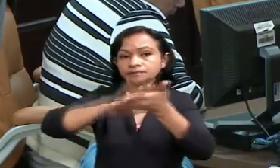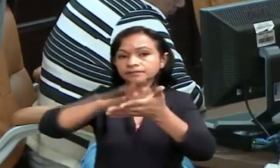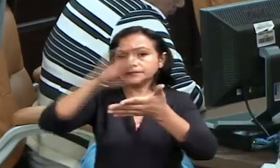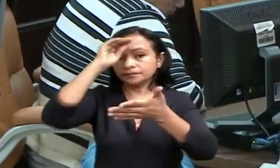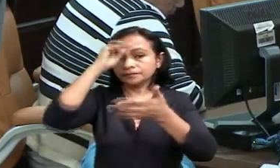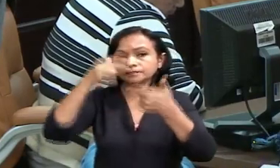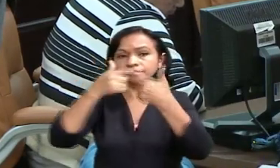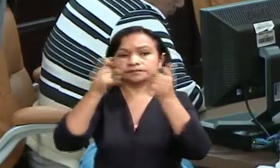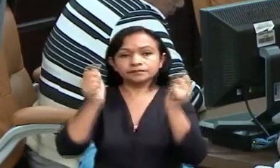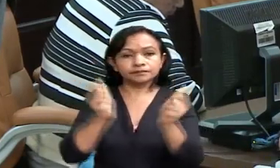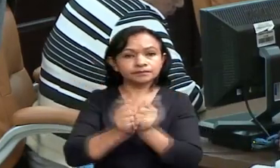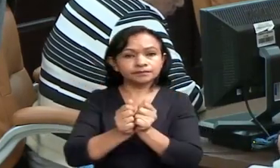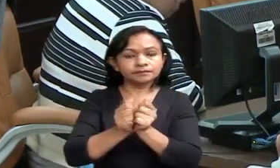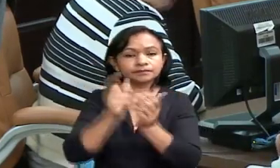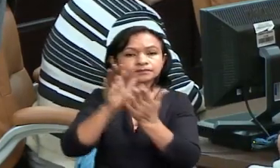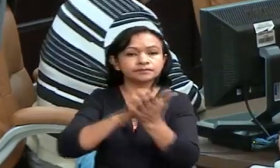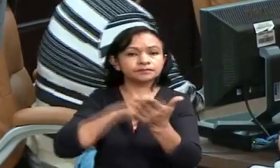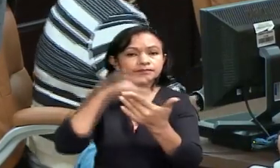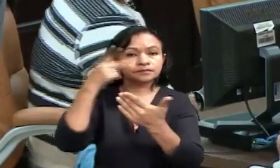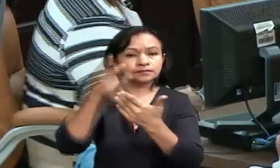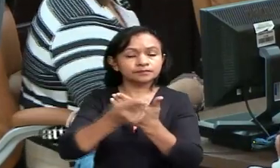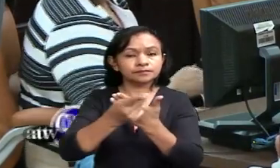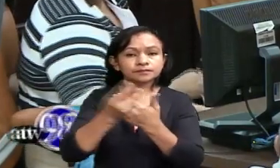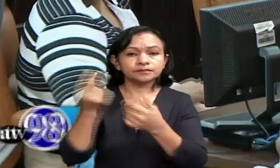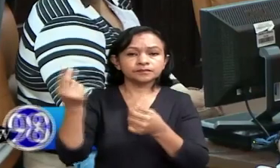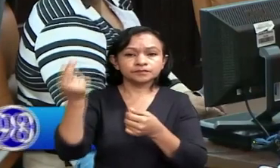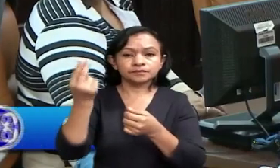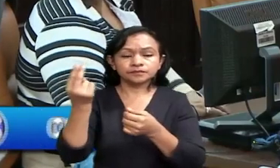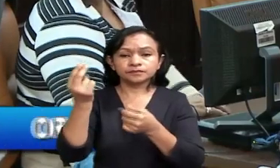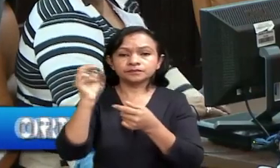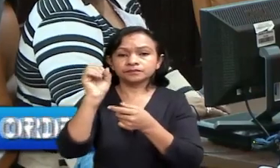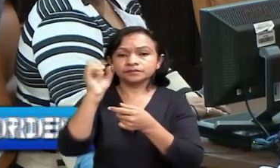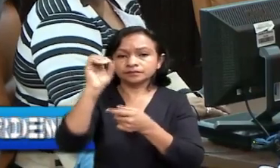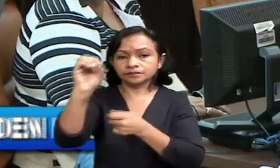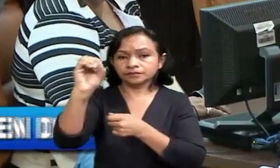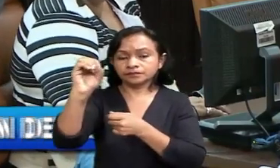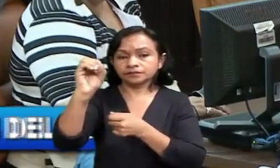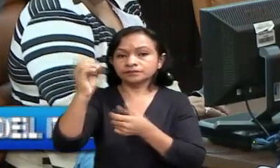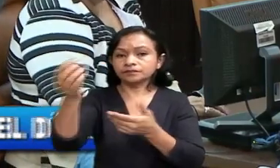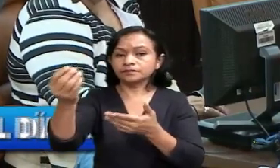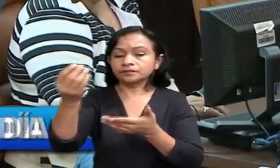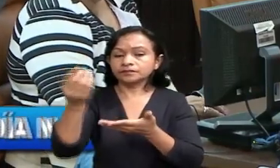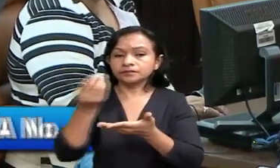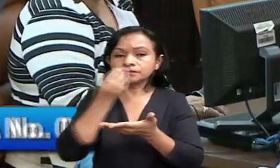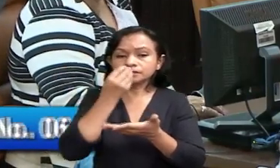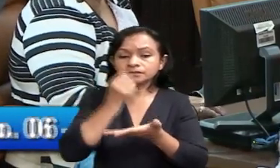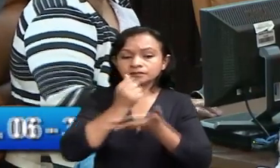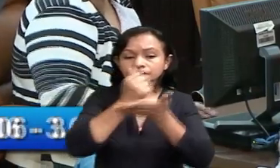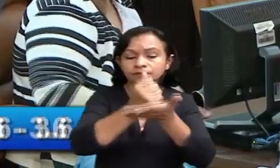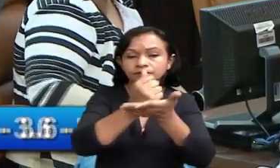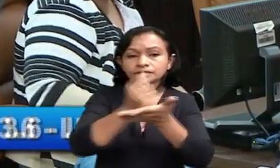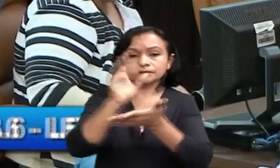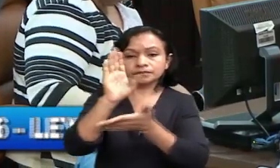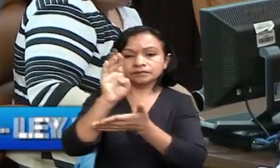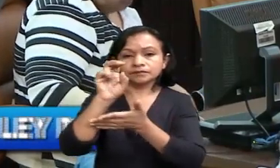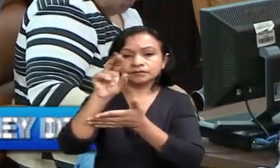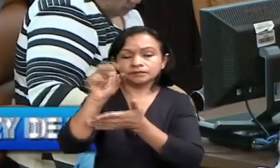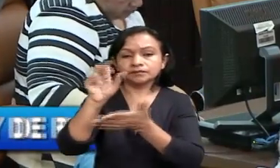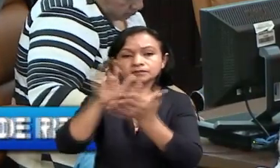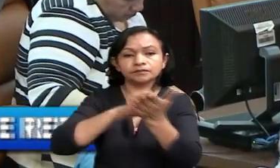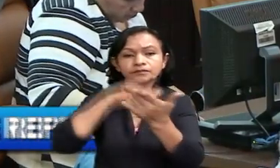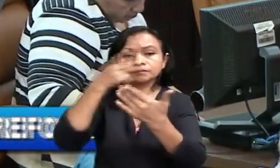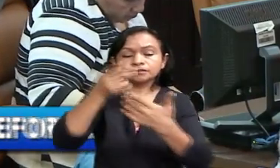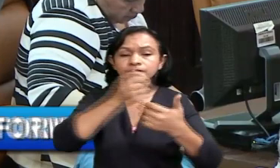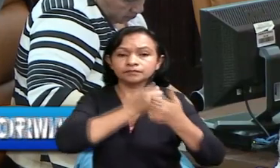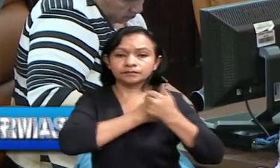sectores vulnerables como el programa Usura Cero, como el bono productivo alimentario, como el programa